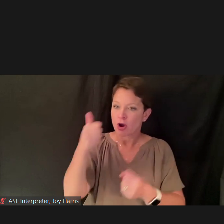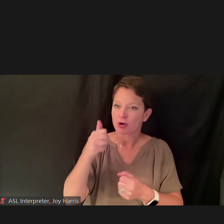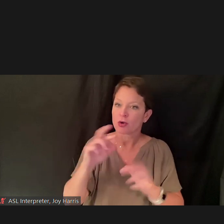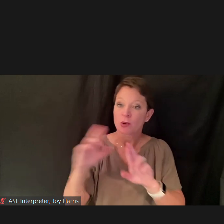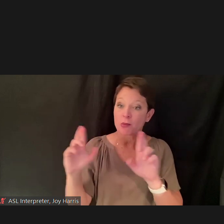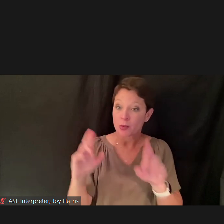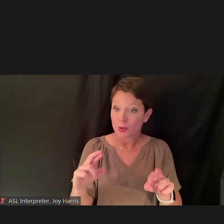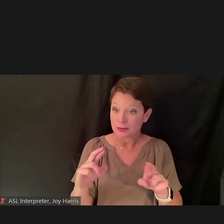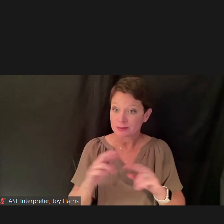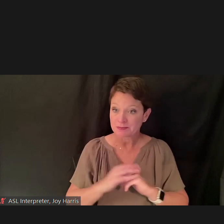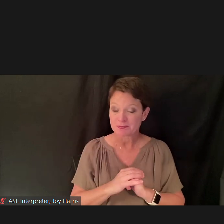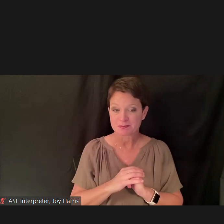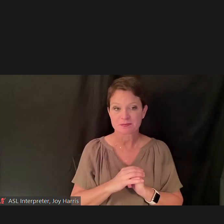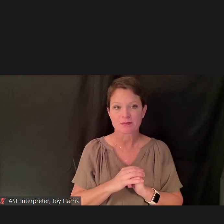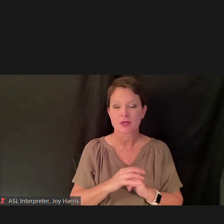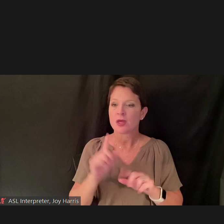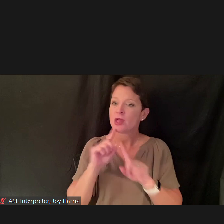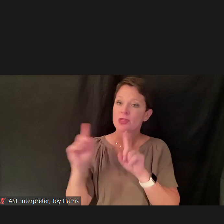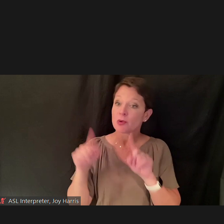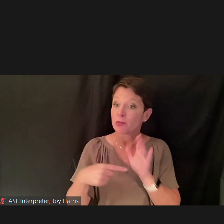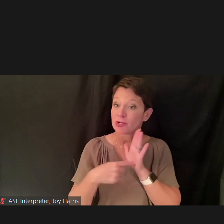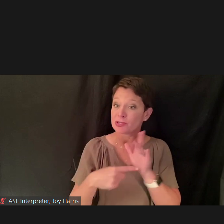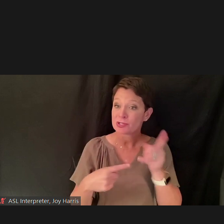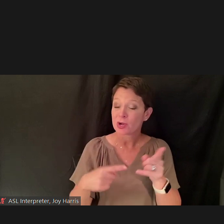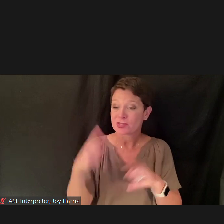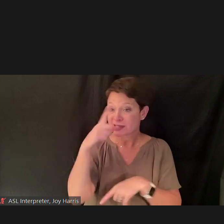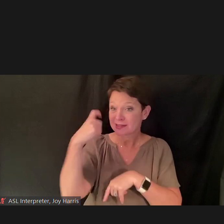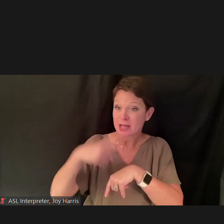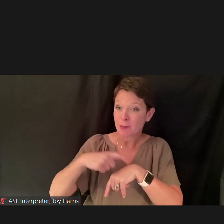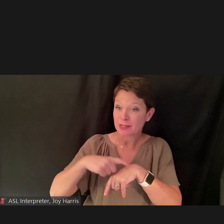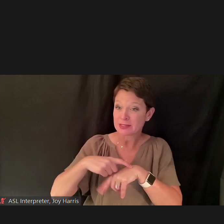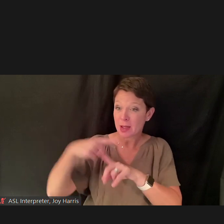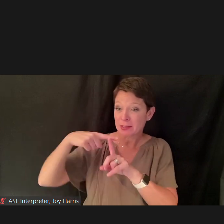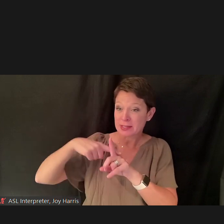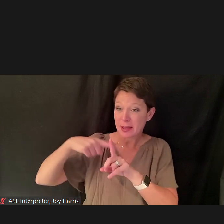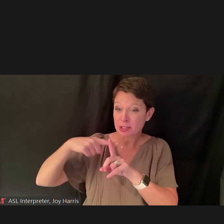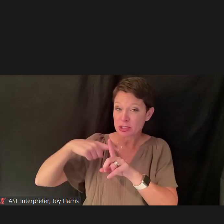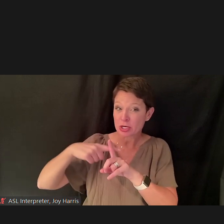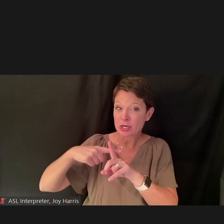Se llama el reporte de crecimiento fuerte.